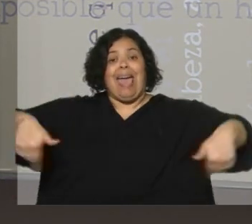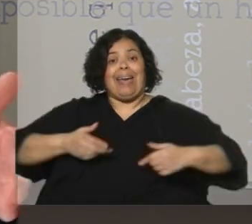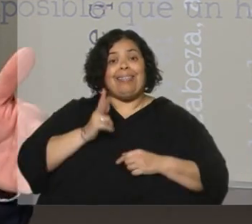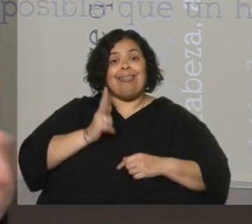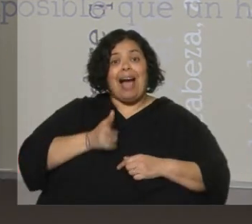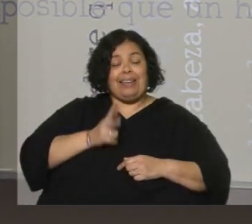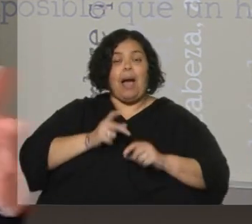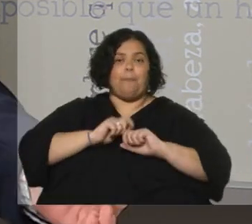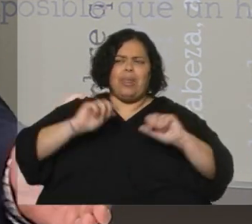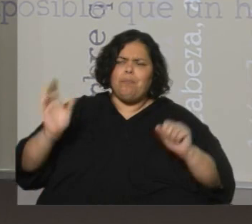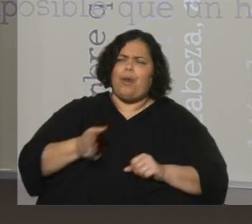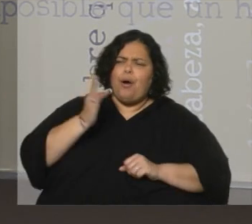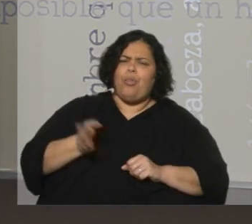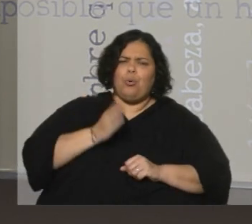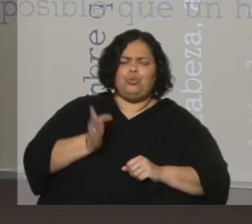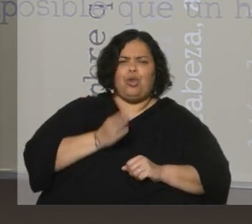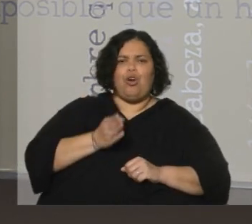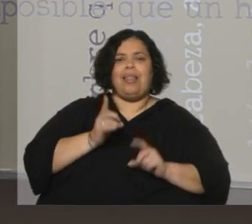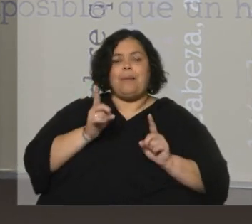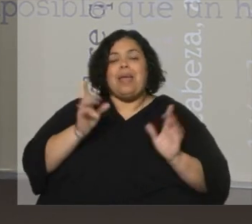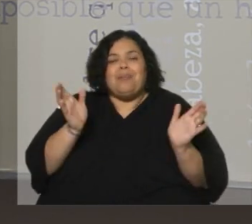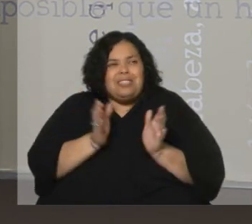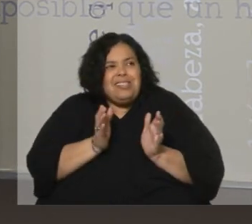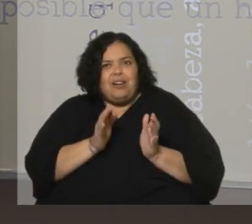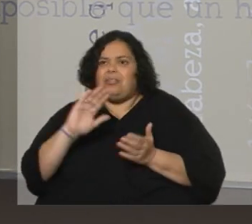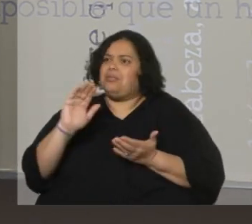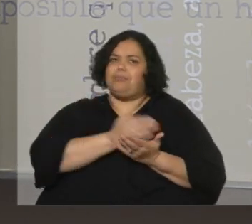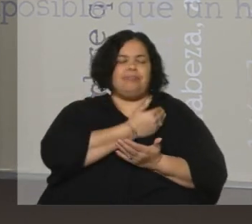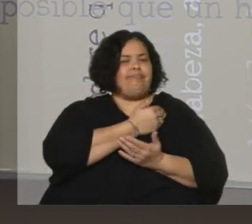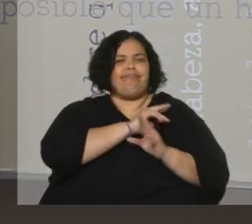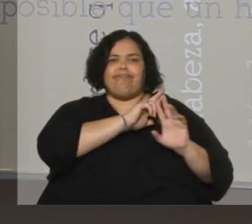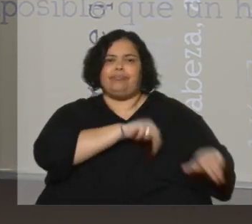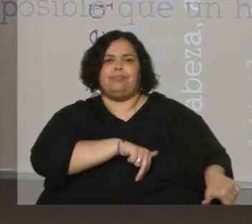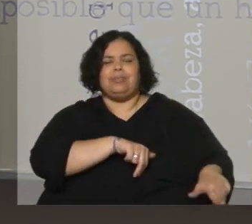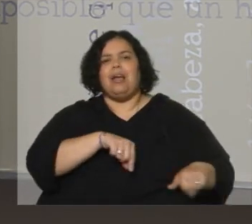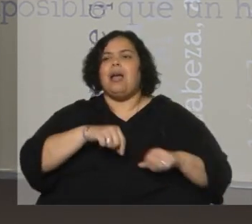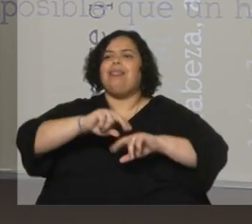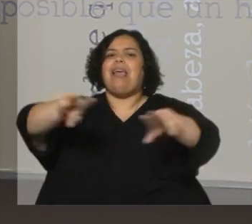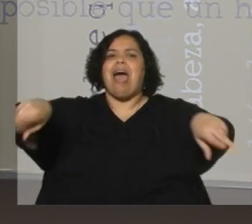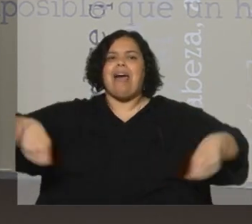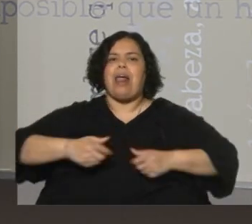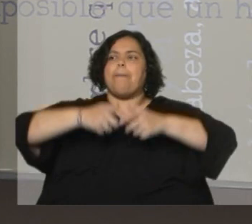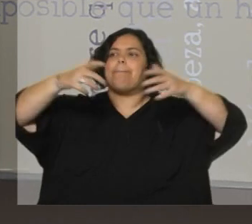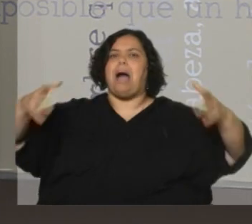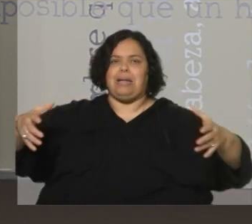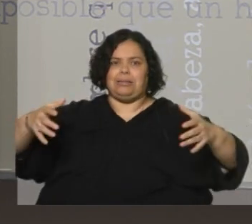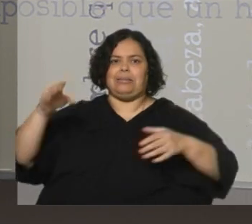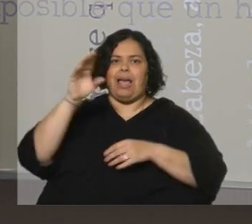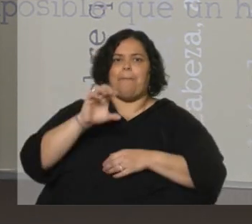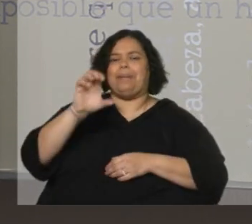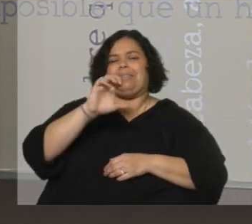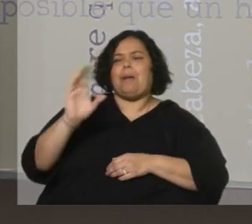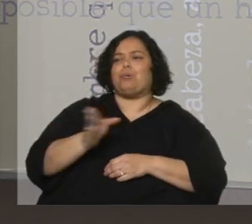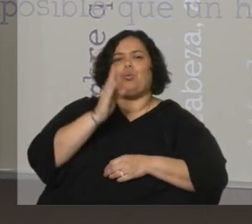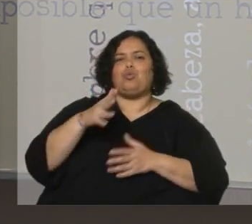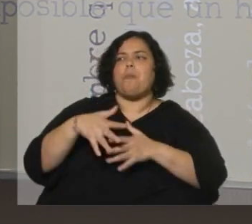mismo eso termina sacando los productores chicos del medio termina generando que más tierra pase a productores más grandes y En definitiva si uno tiene que vivir